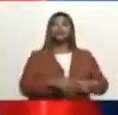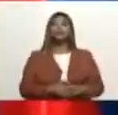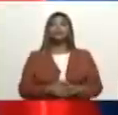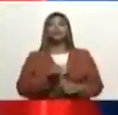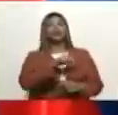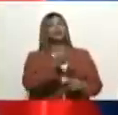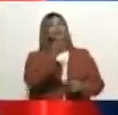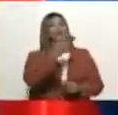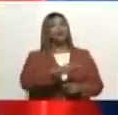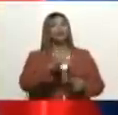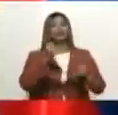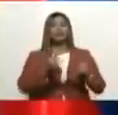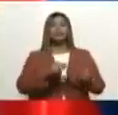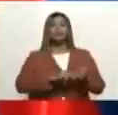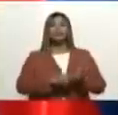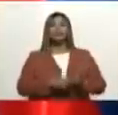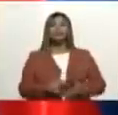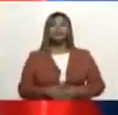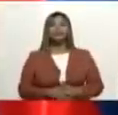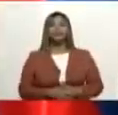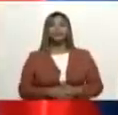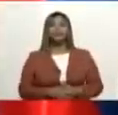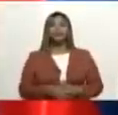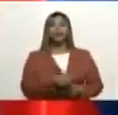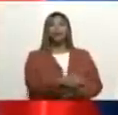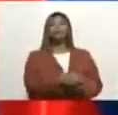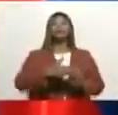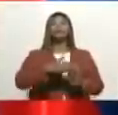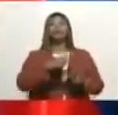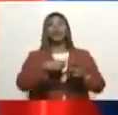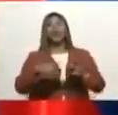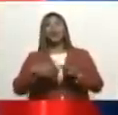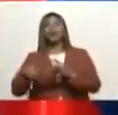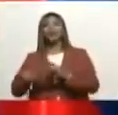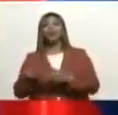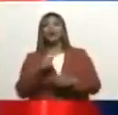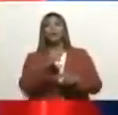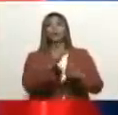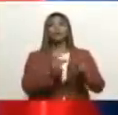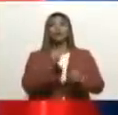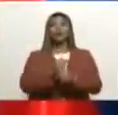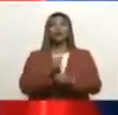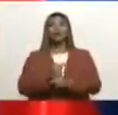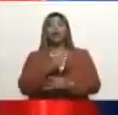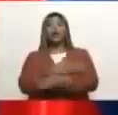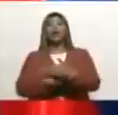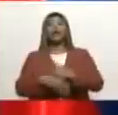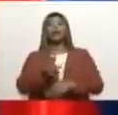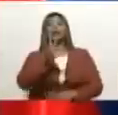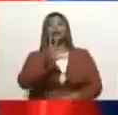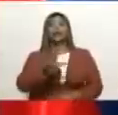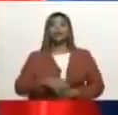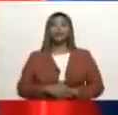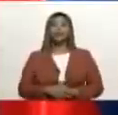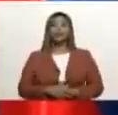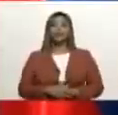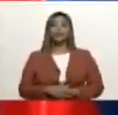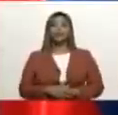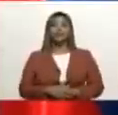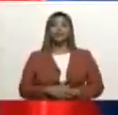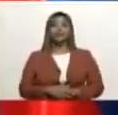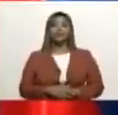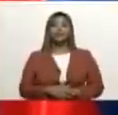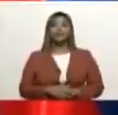causándole la muerte, y abrieron fuego en contra de los demás empleados, resultando heridos tres de ellos.